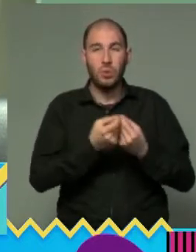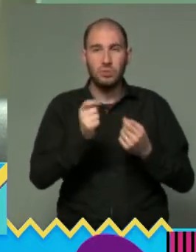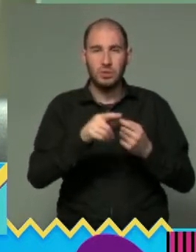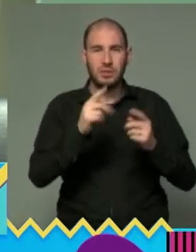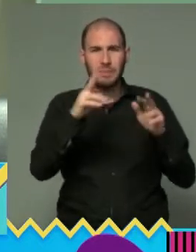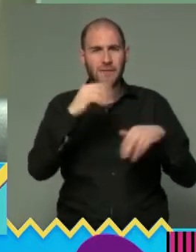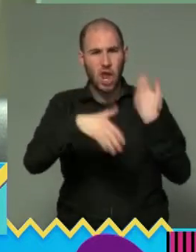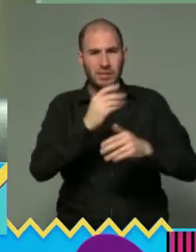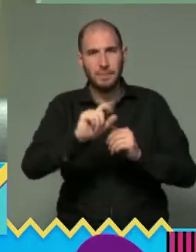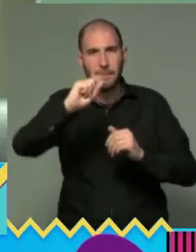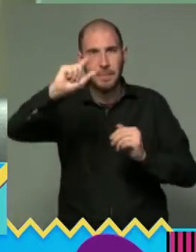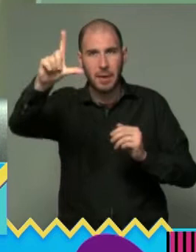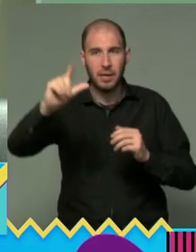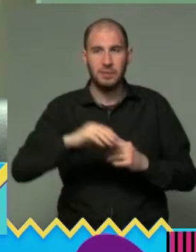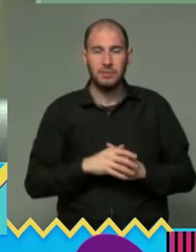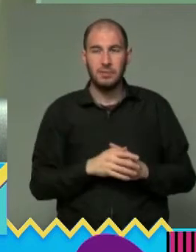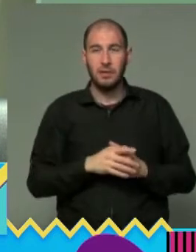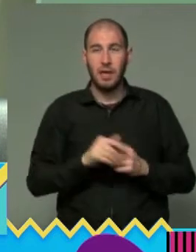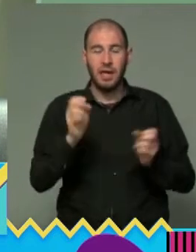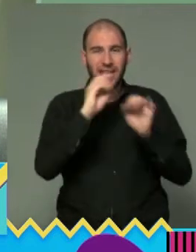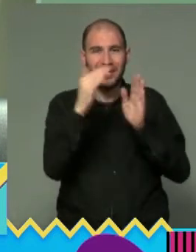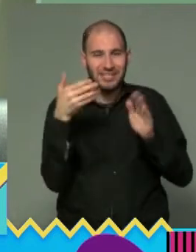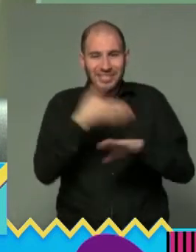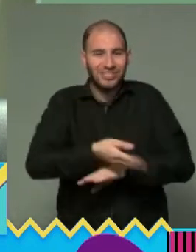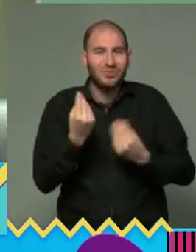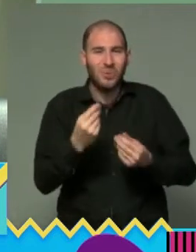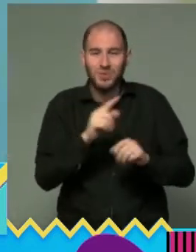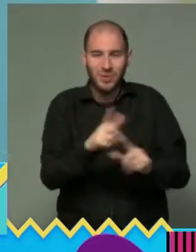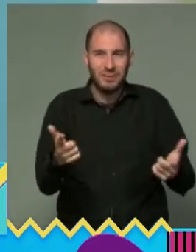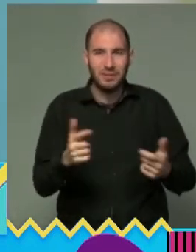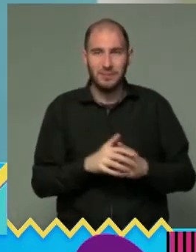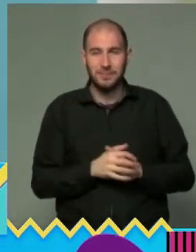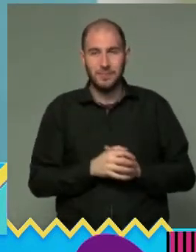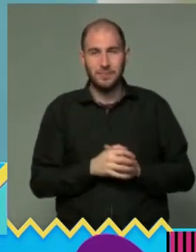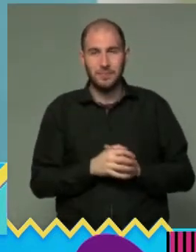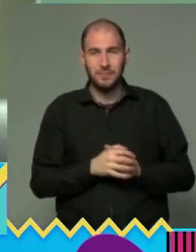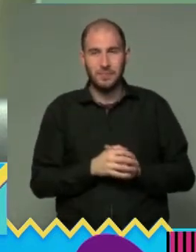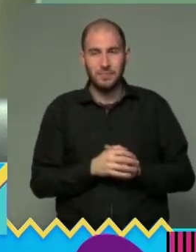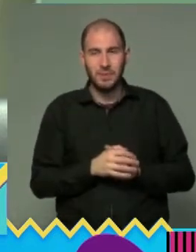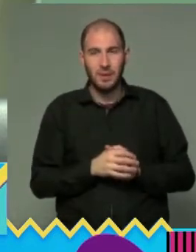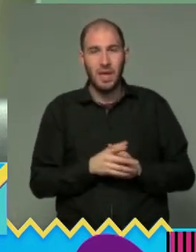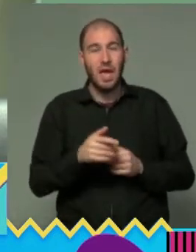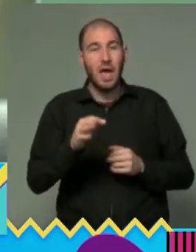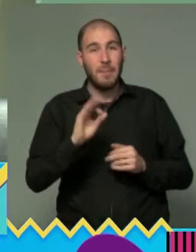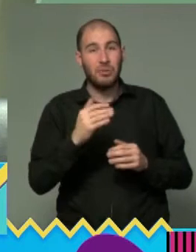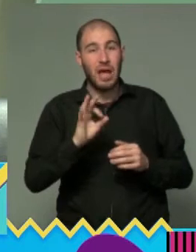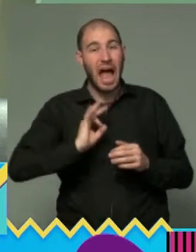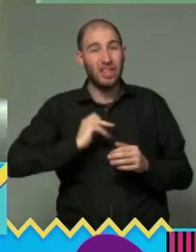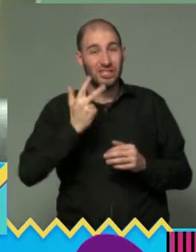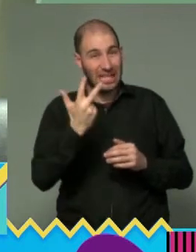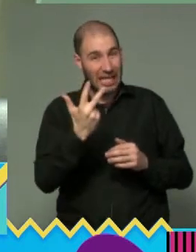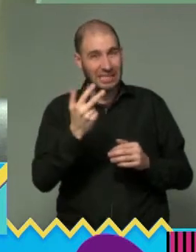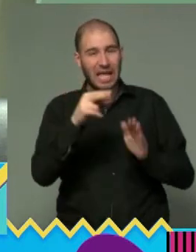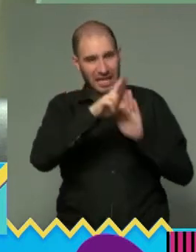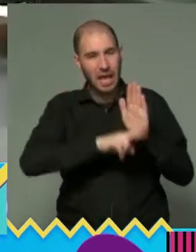de situaciones de violencia, no había claridad sobre cómo intervenir sobre estas cuestiones. ¿Sí? Claro. Entonces recién hace 3 años tenemos